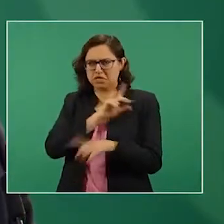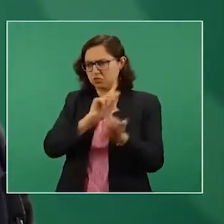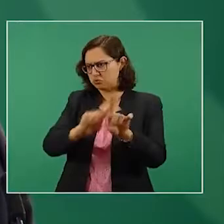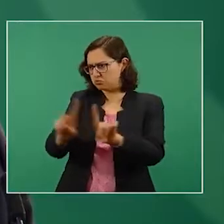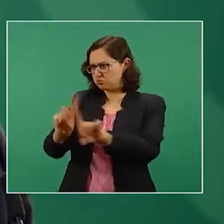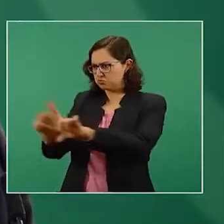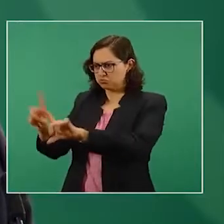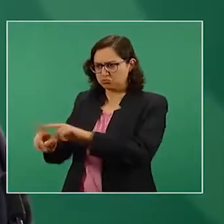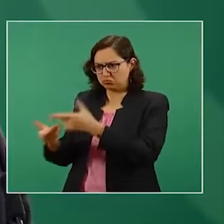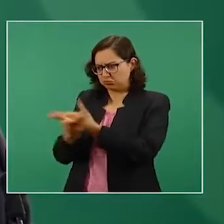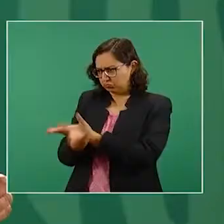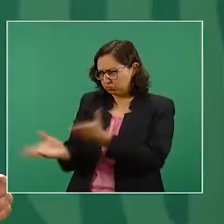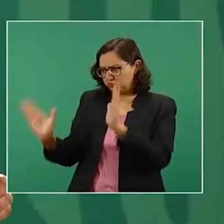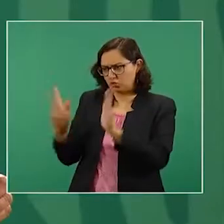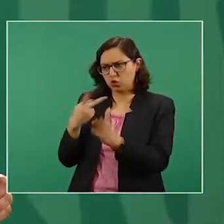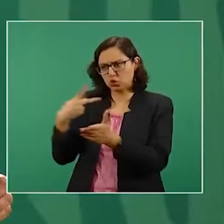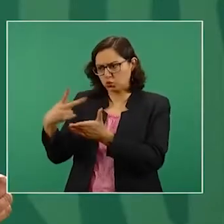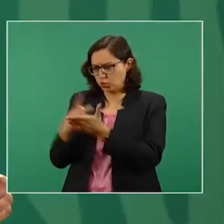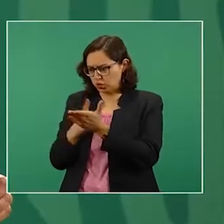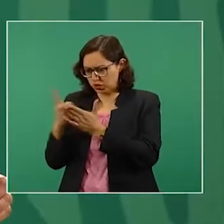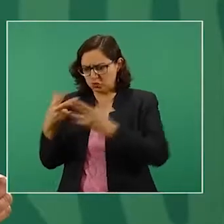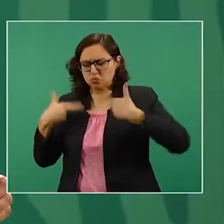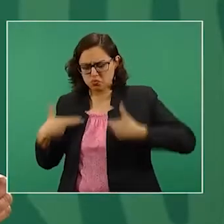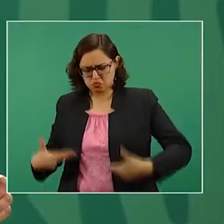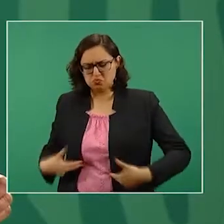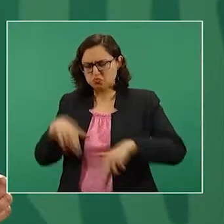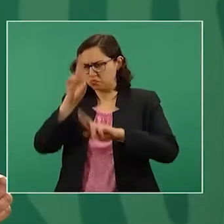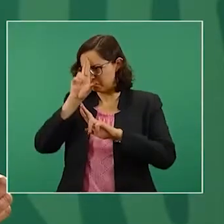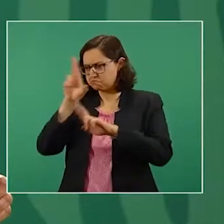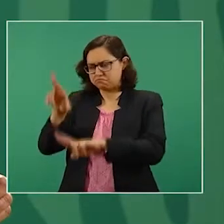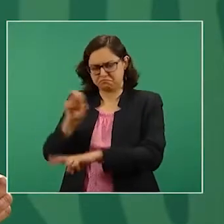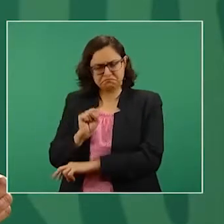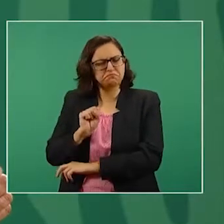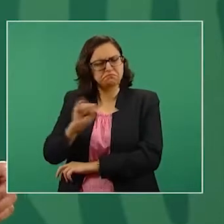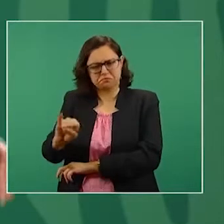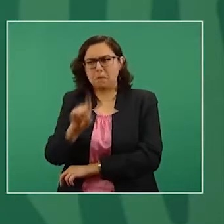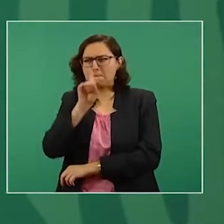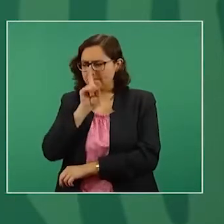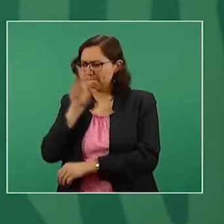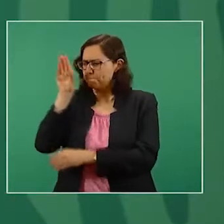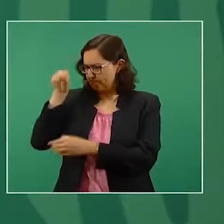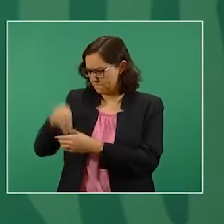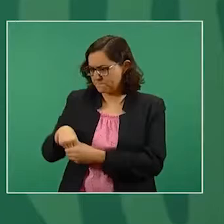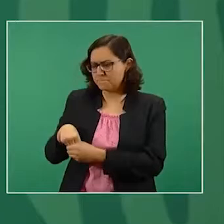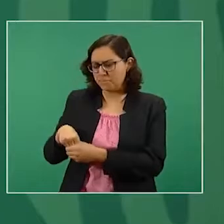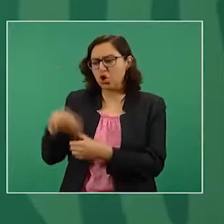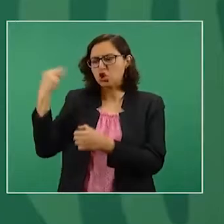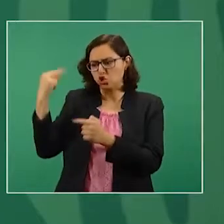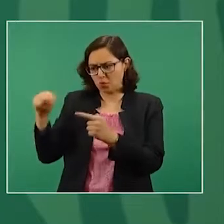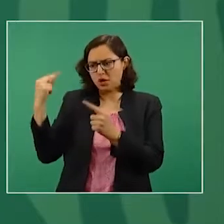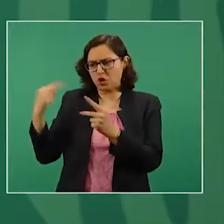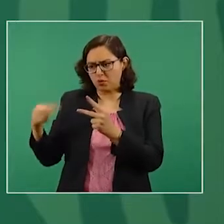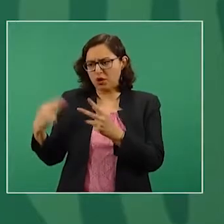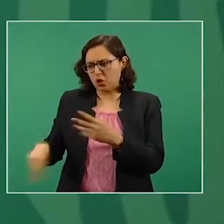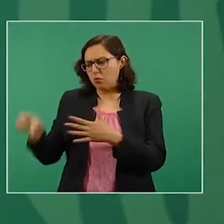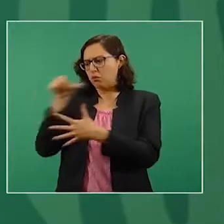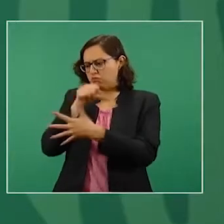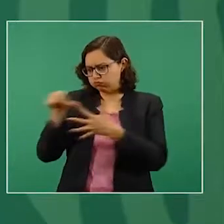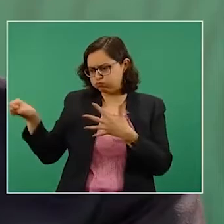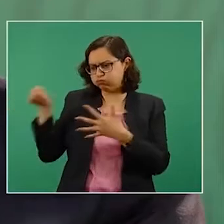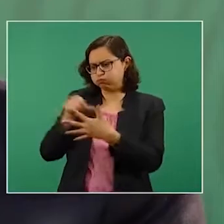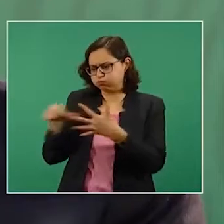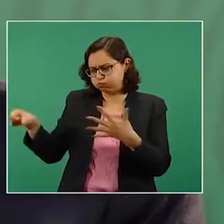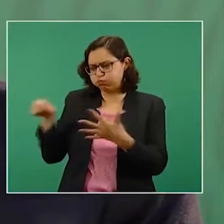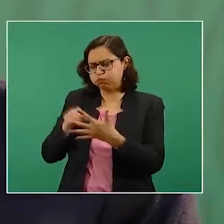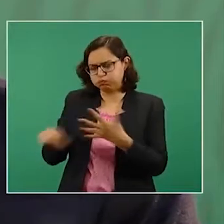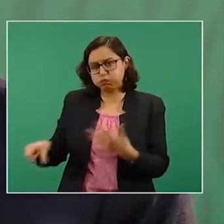violar sus derechos humanos se reserven los nombres en